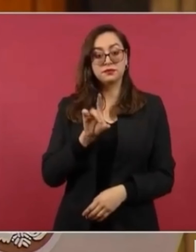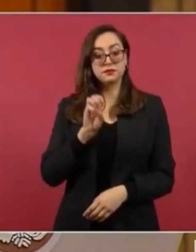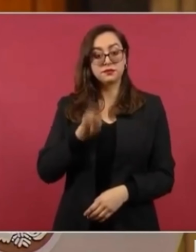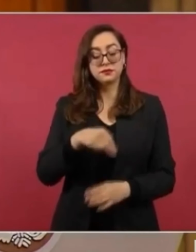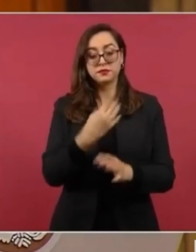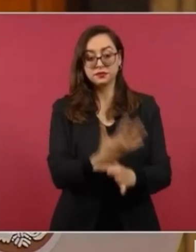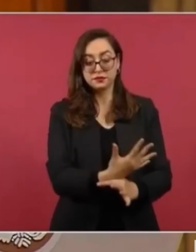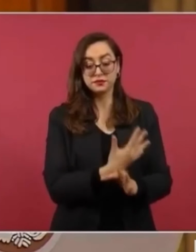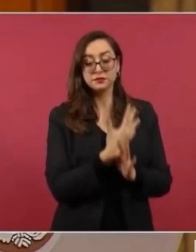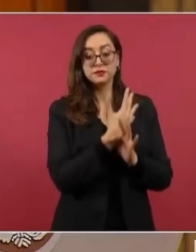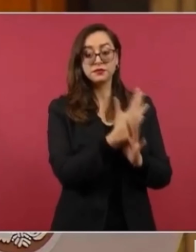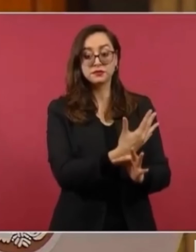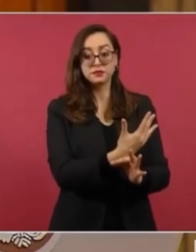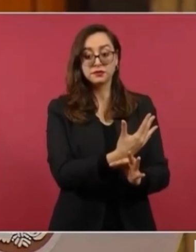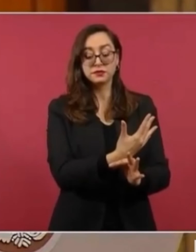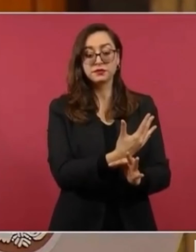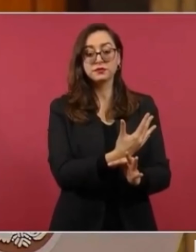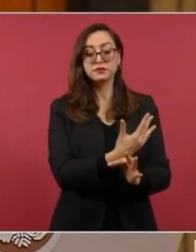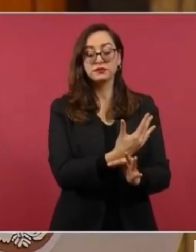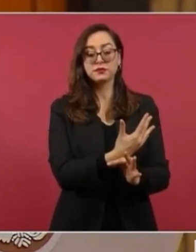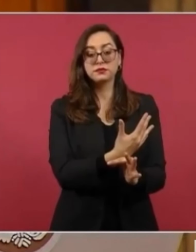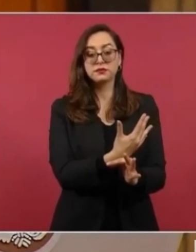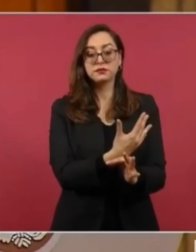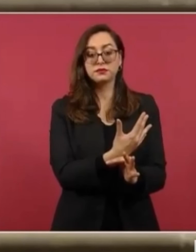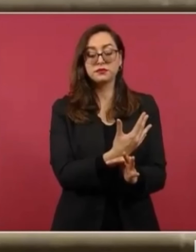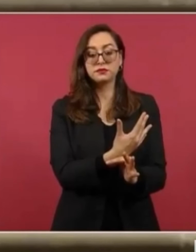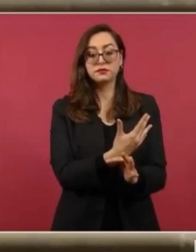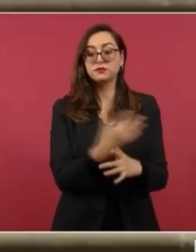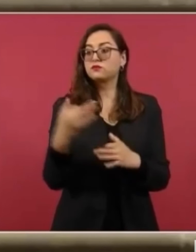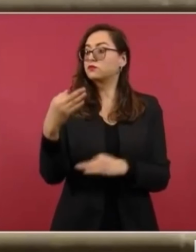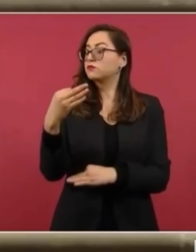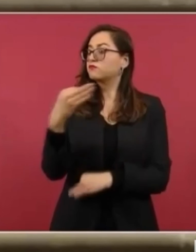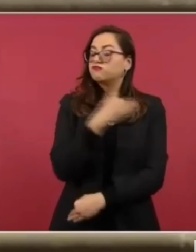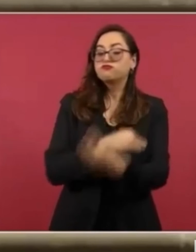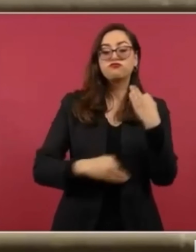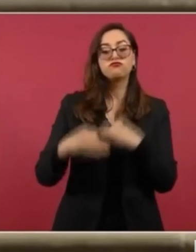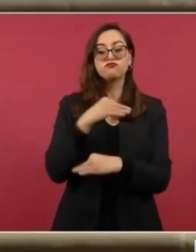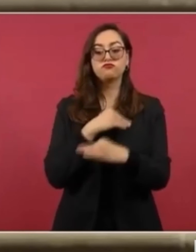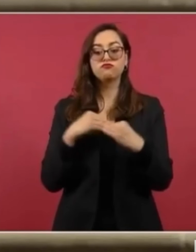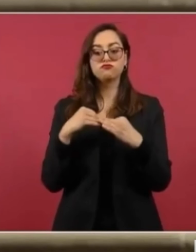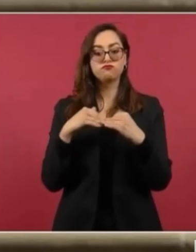que en un pie de igualdad